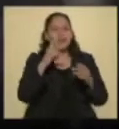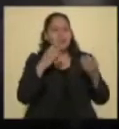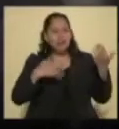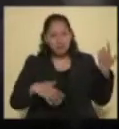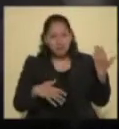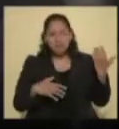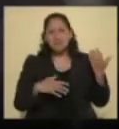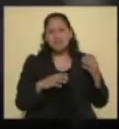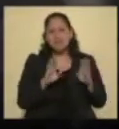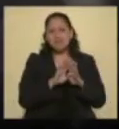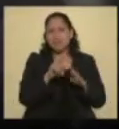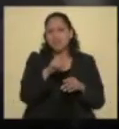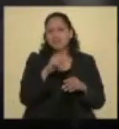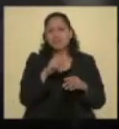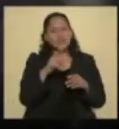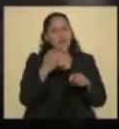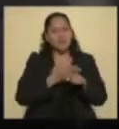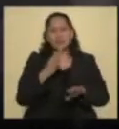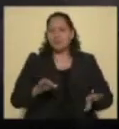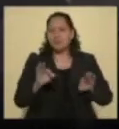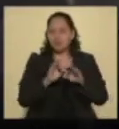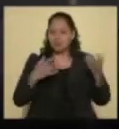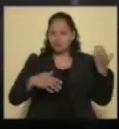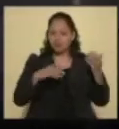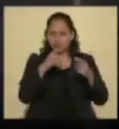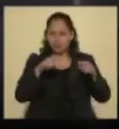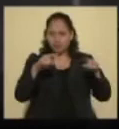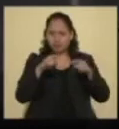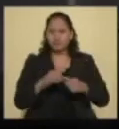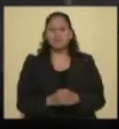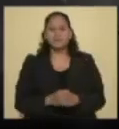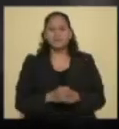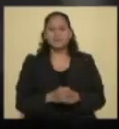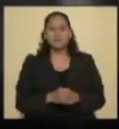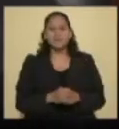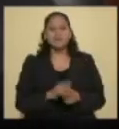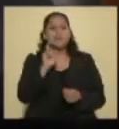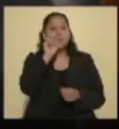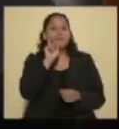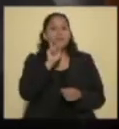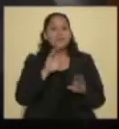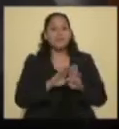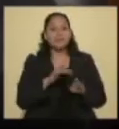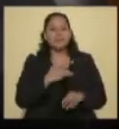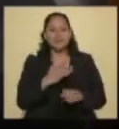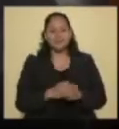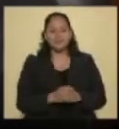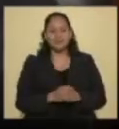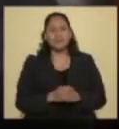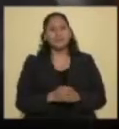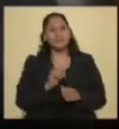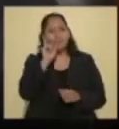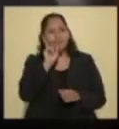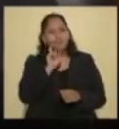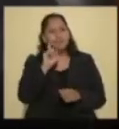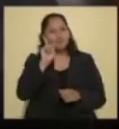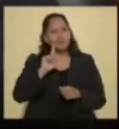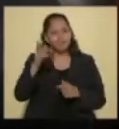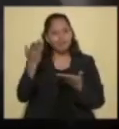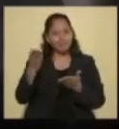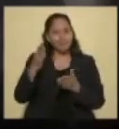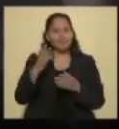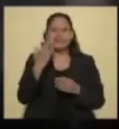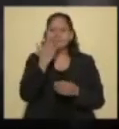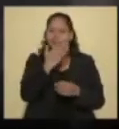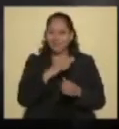roll es una parte esencial de la música contemporánea. ¿Y el sexo? El sexo femenino,